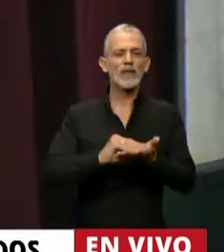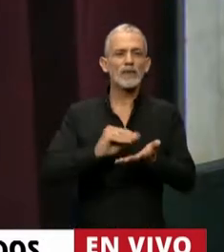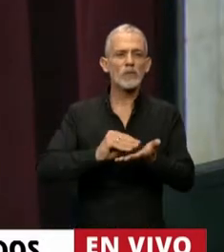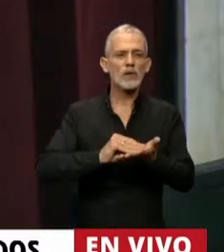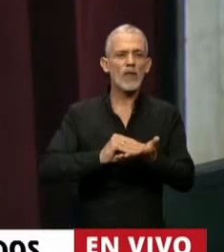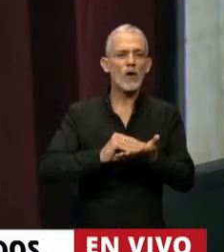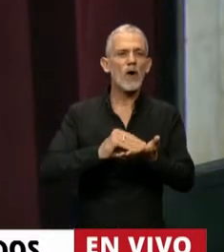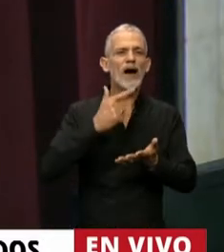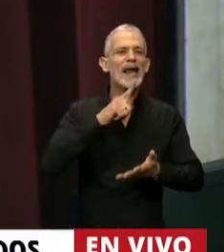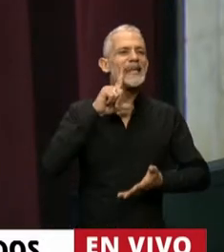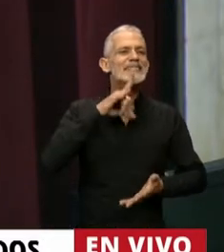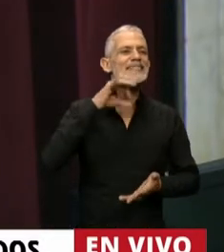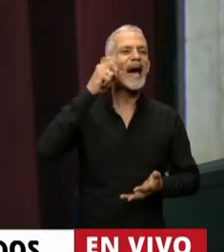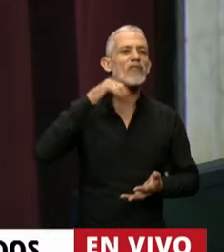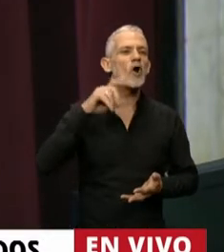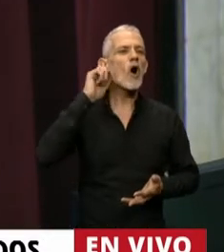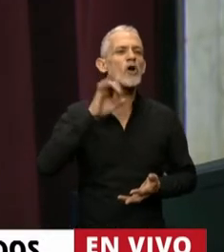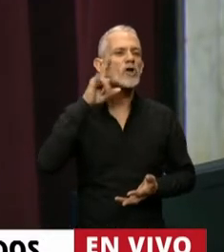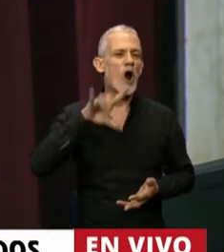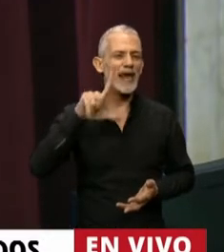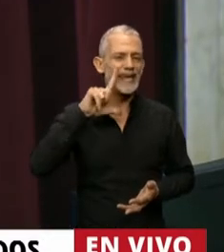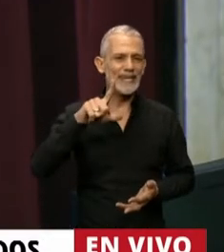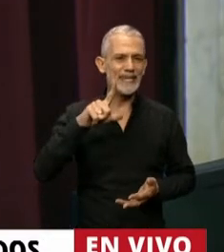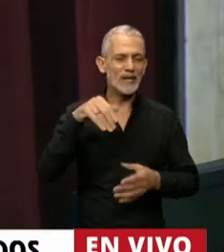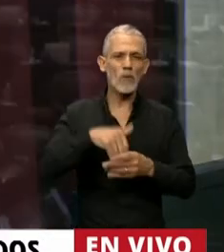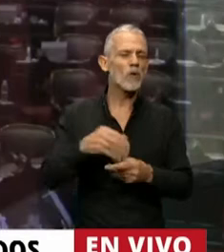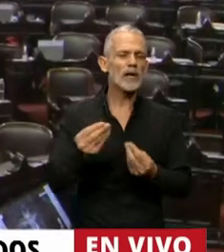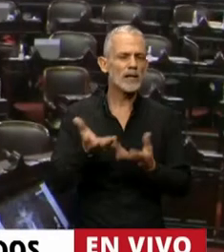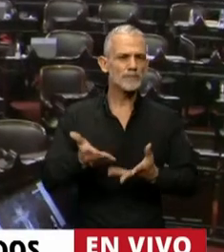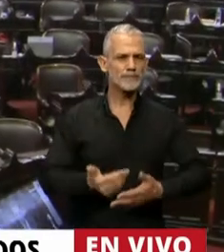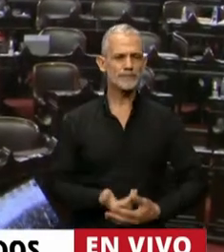Diputado Lisandro Bormioli, el sentido de su voto.